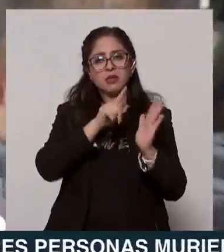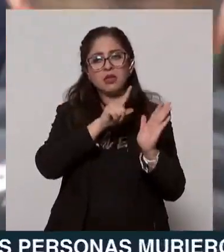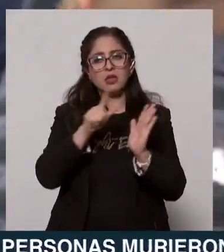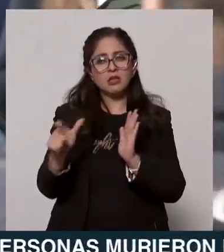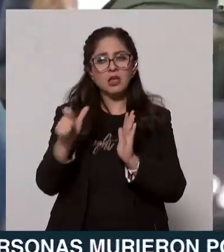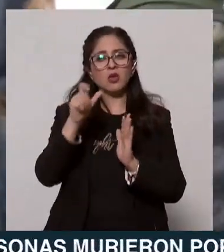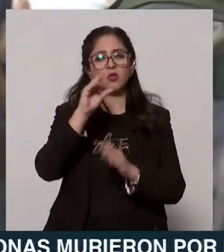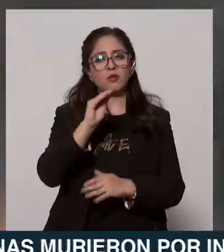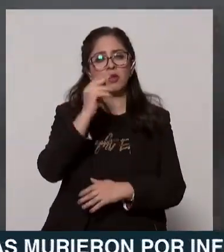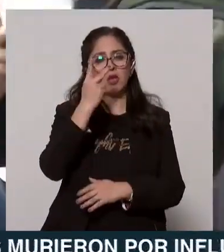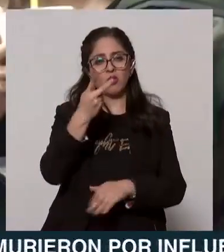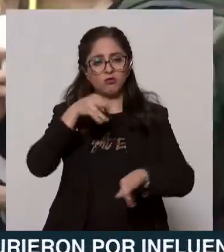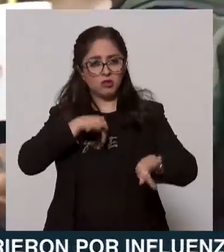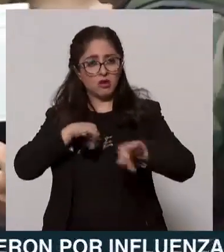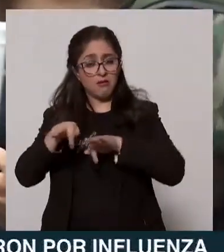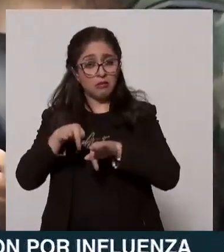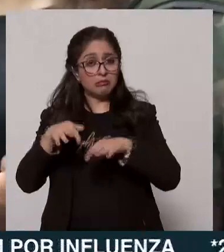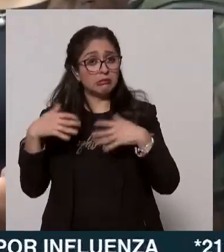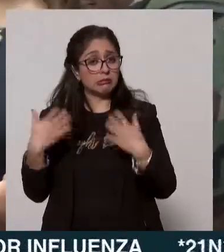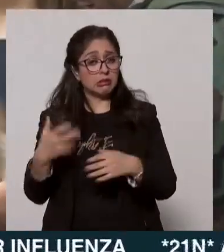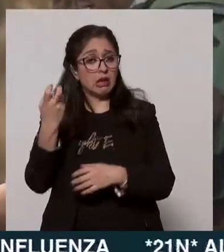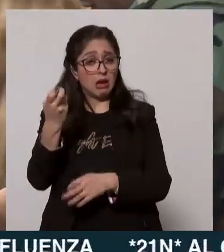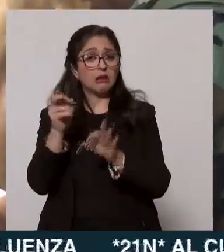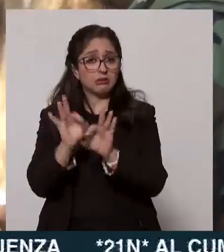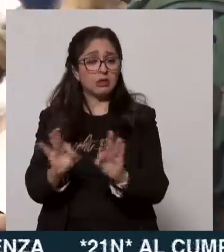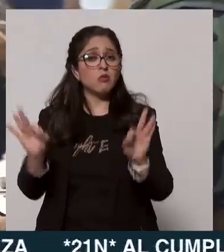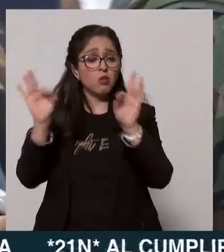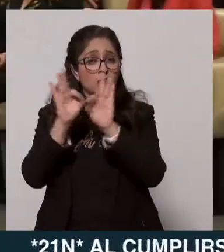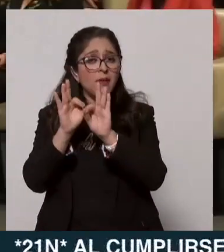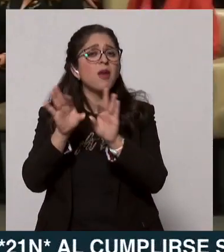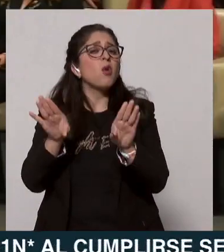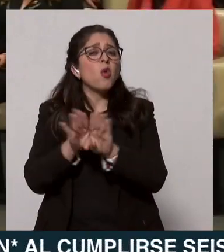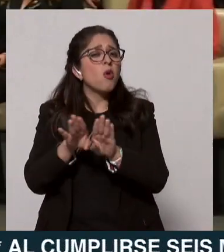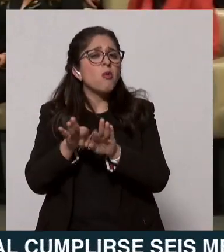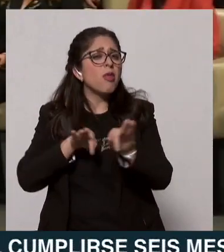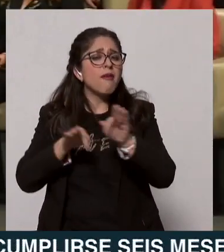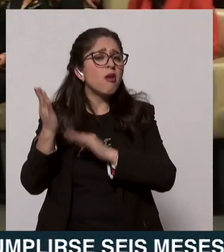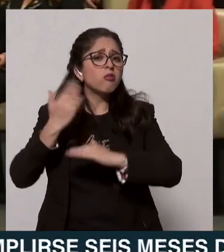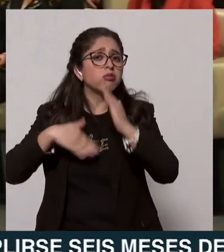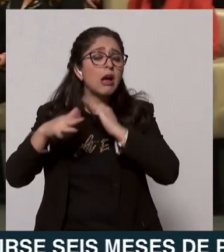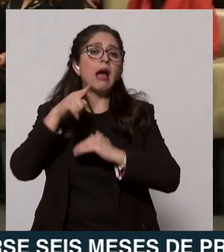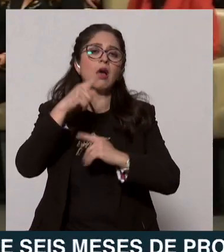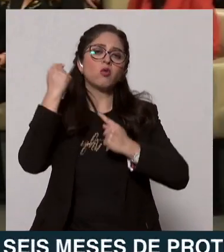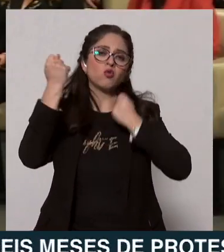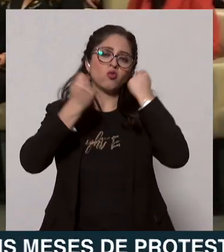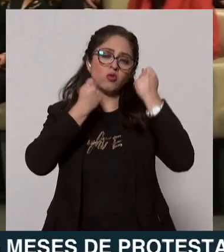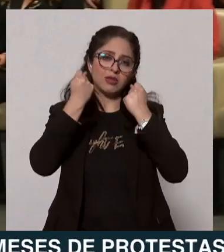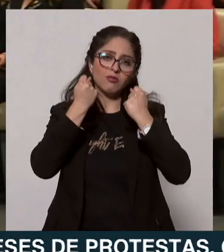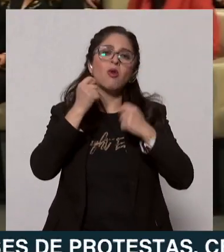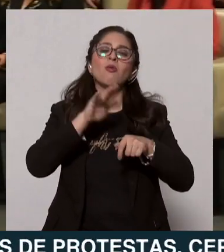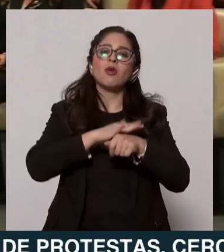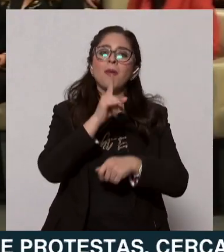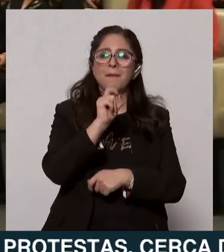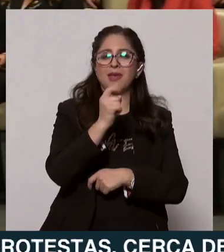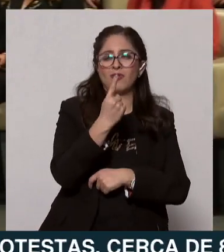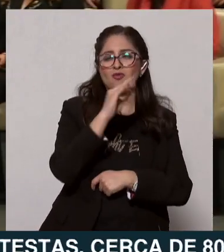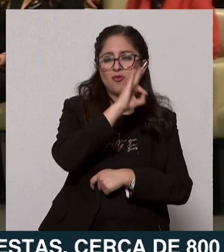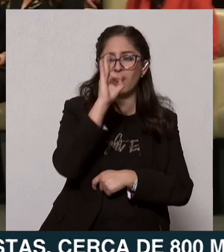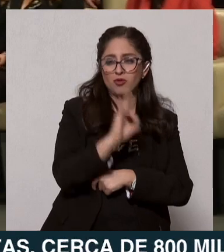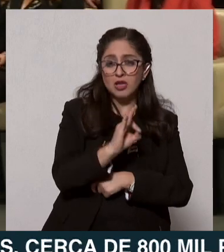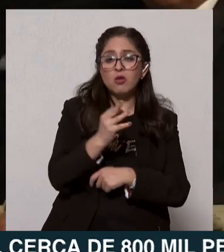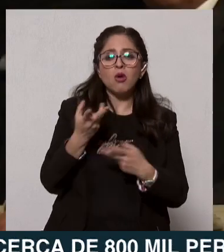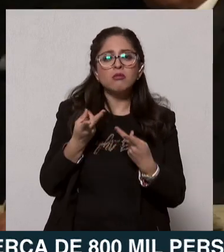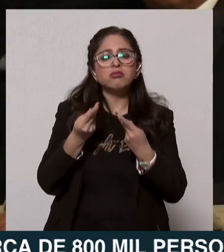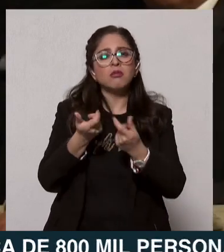117,792 trabajos. Parte importante del crecimiento fue el turismo, el cual tuvo un aumento de 21% y la derrama económica